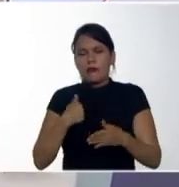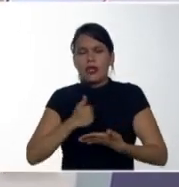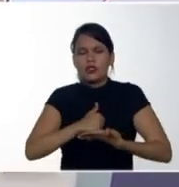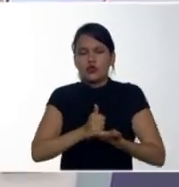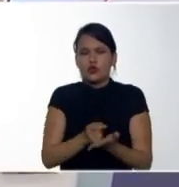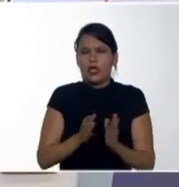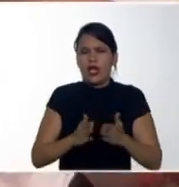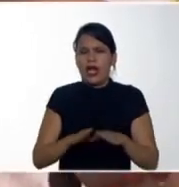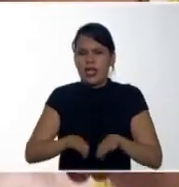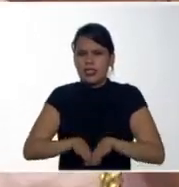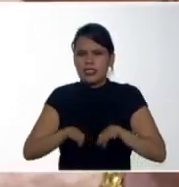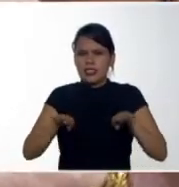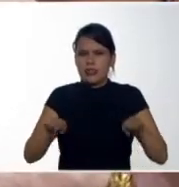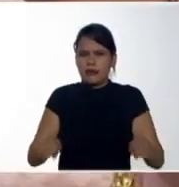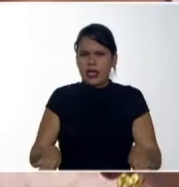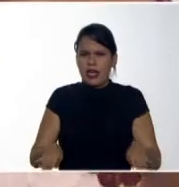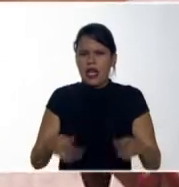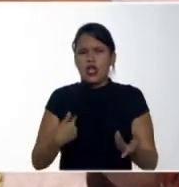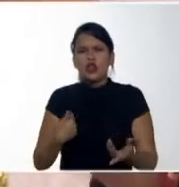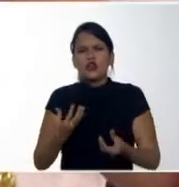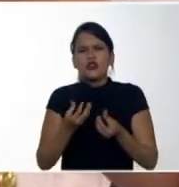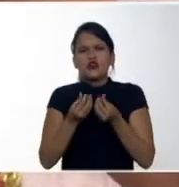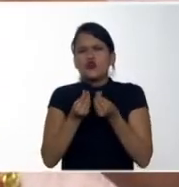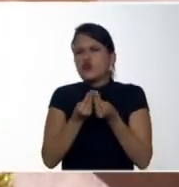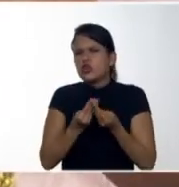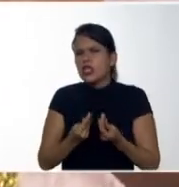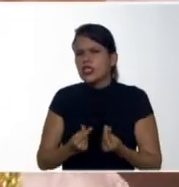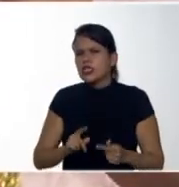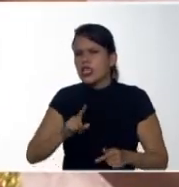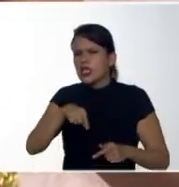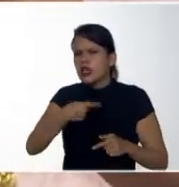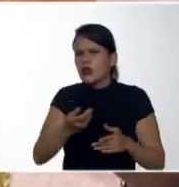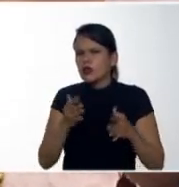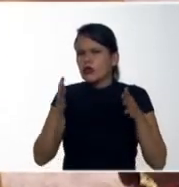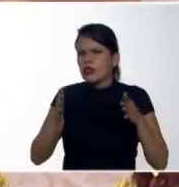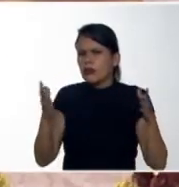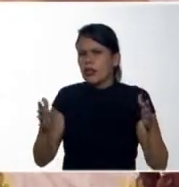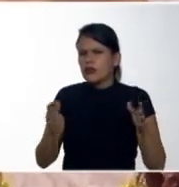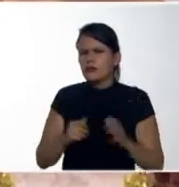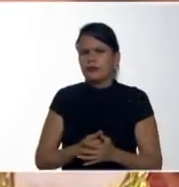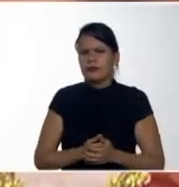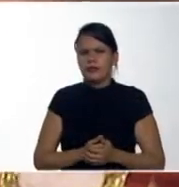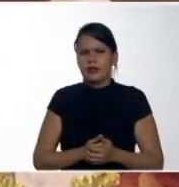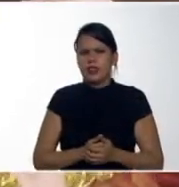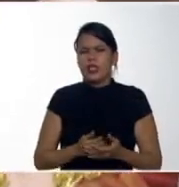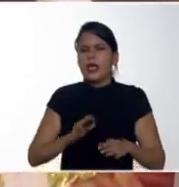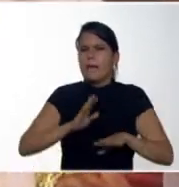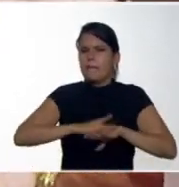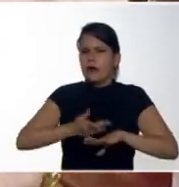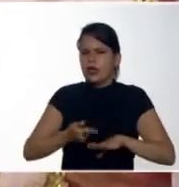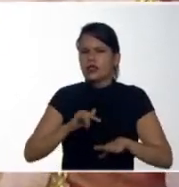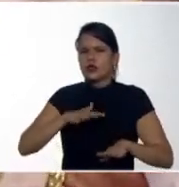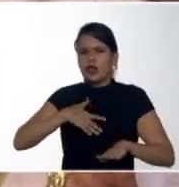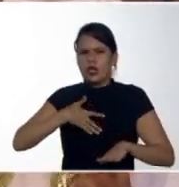separar sustancias de otro tamaño y usarlo como un tamiz. Exactamente. Y es por eso que lo